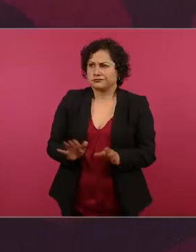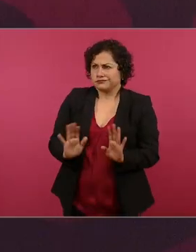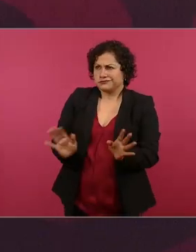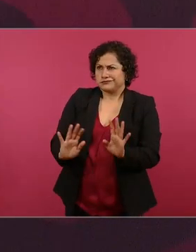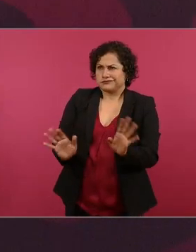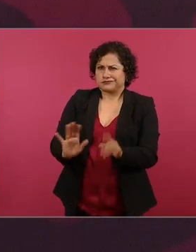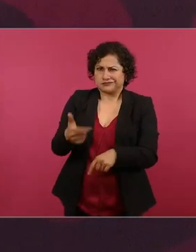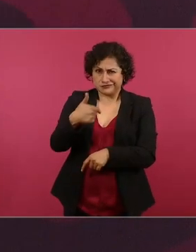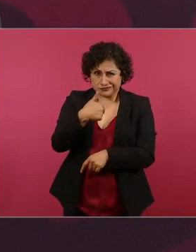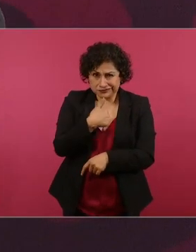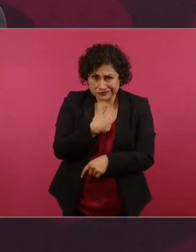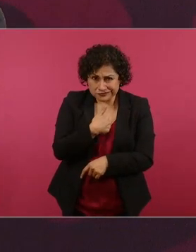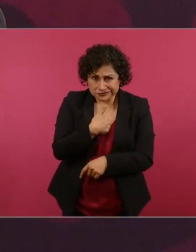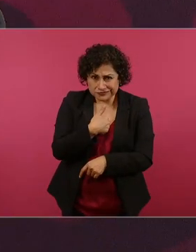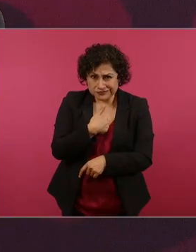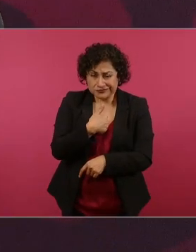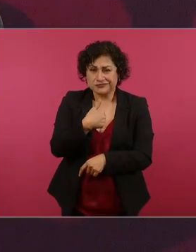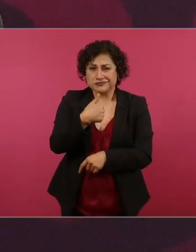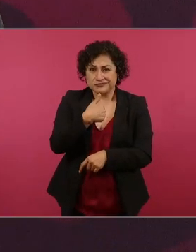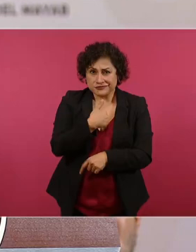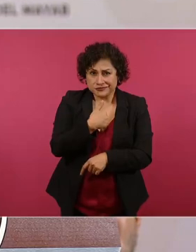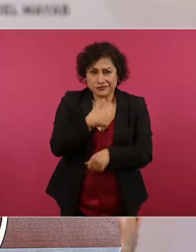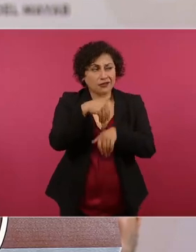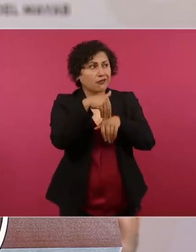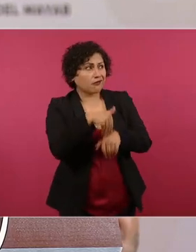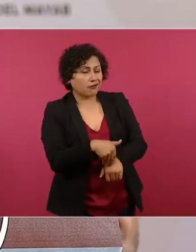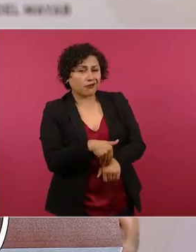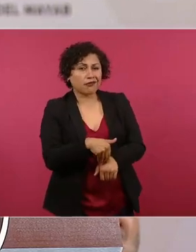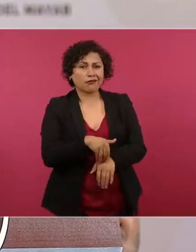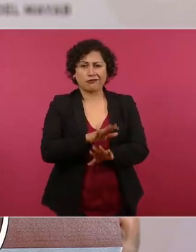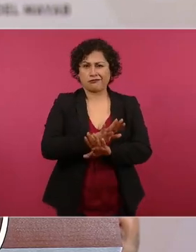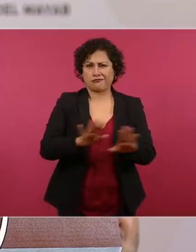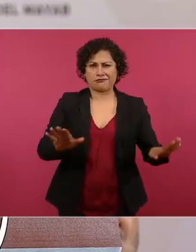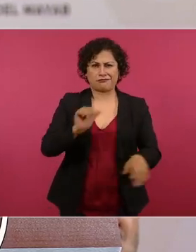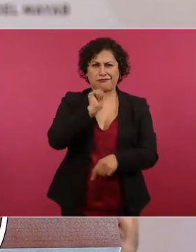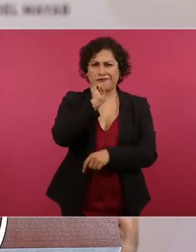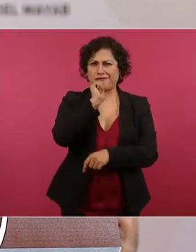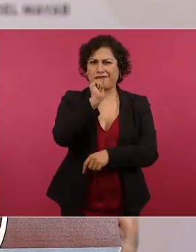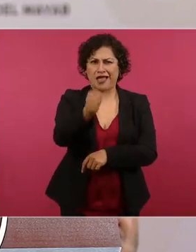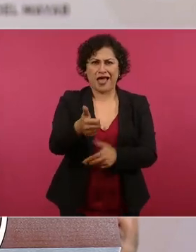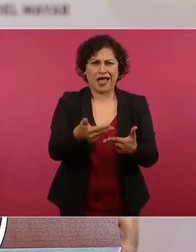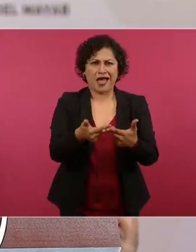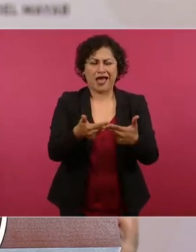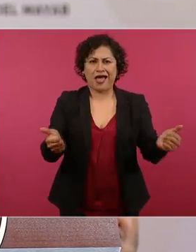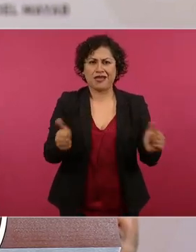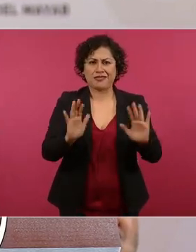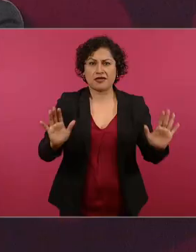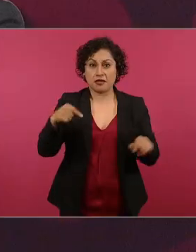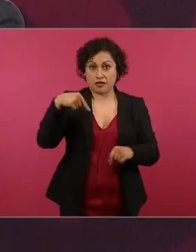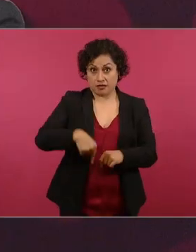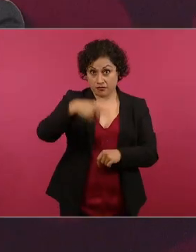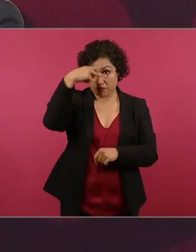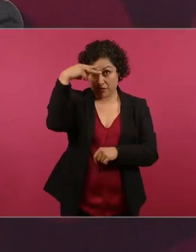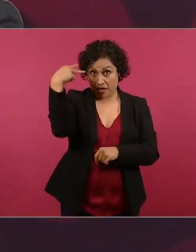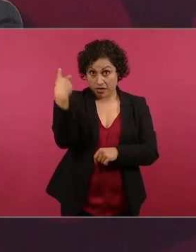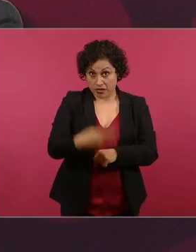nadie. México es un país independiente. Y el presidente de México